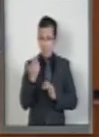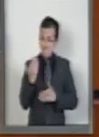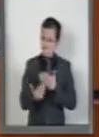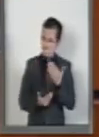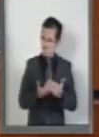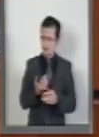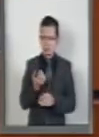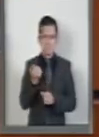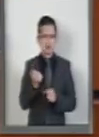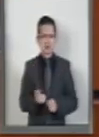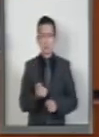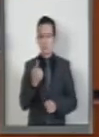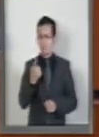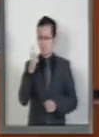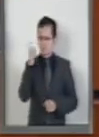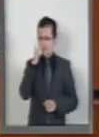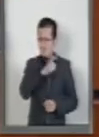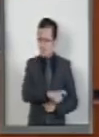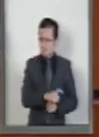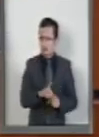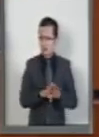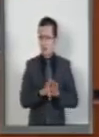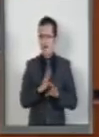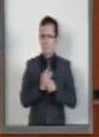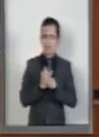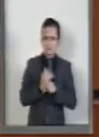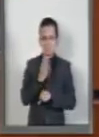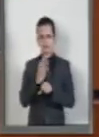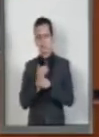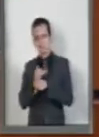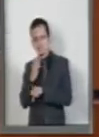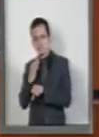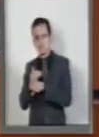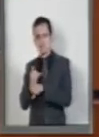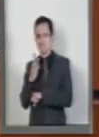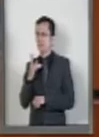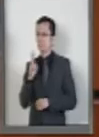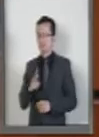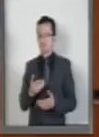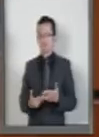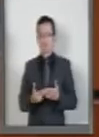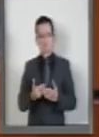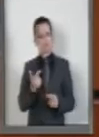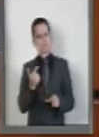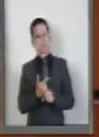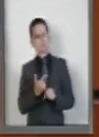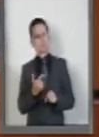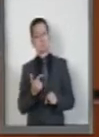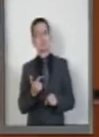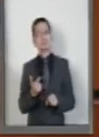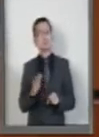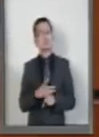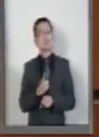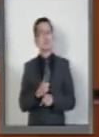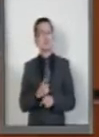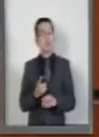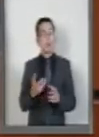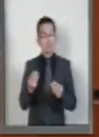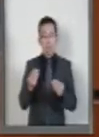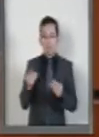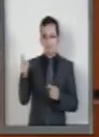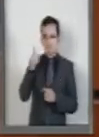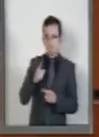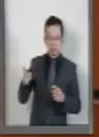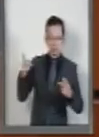inauditamente sinuoso. Y se nota, vaya que se nota, que muchos intereses se